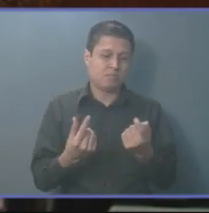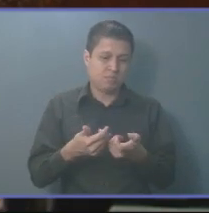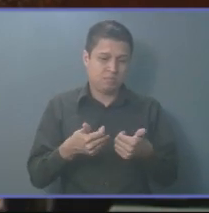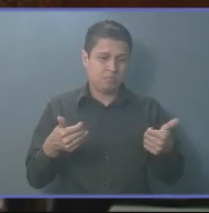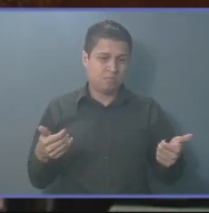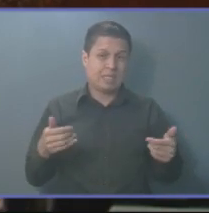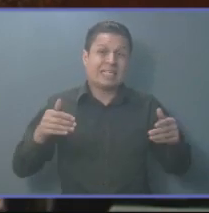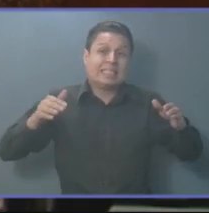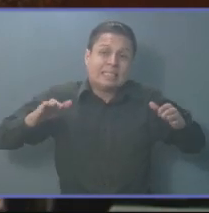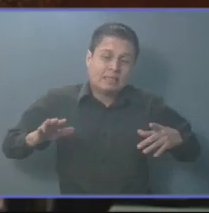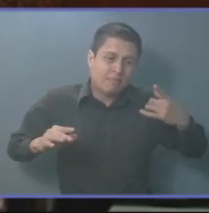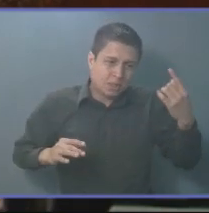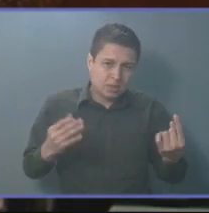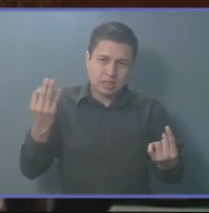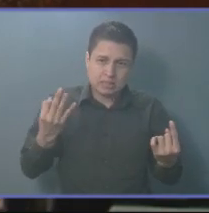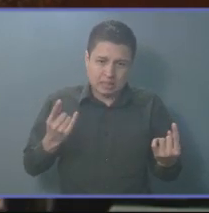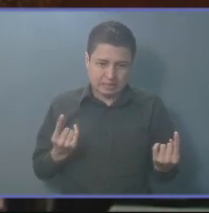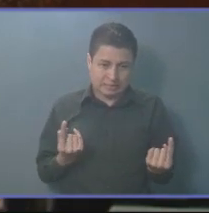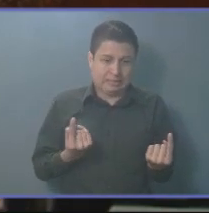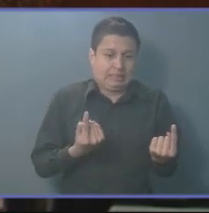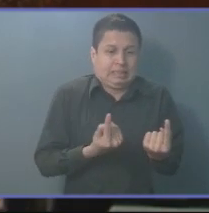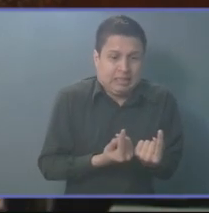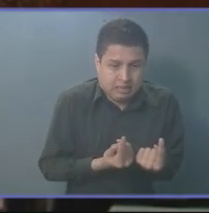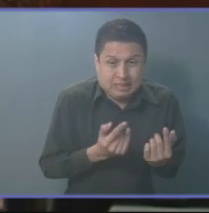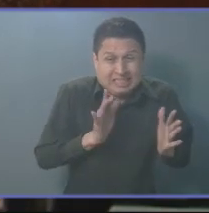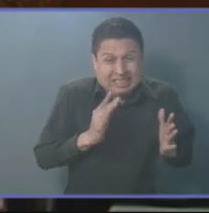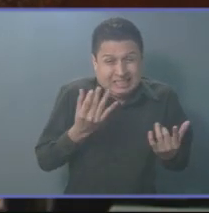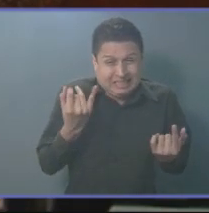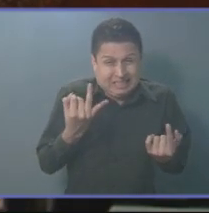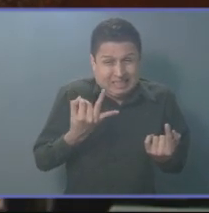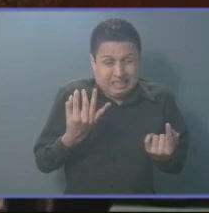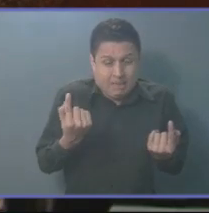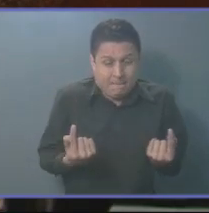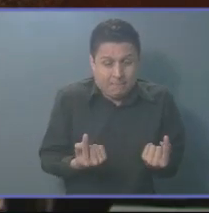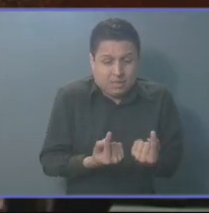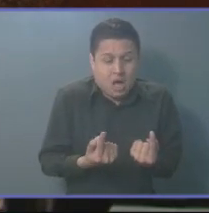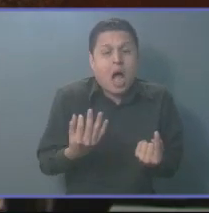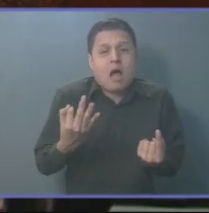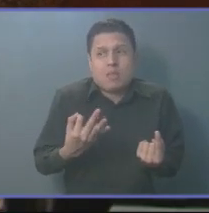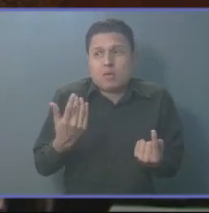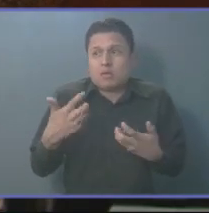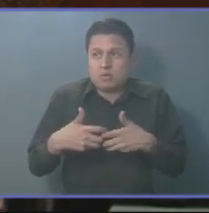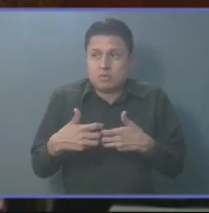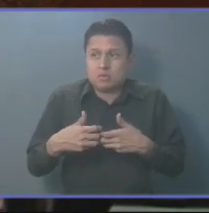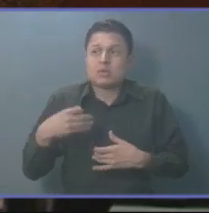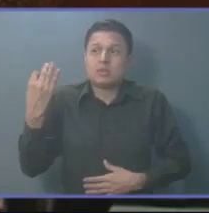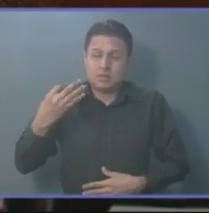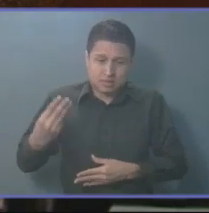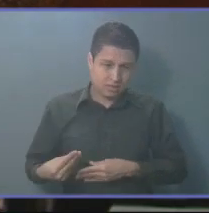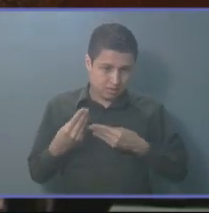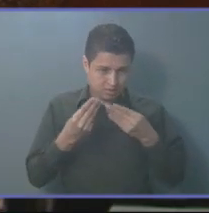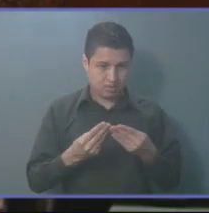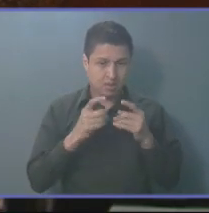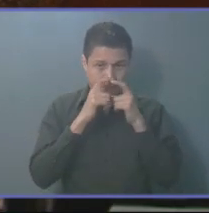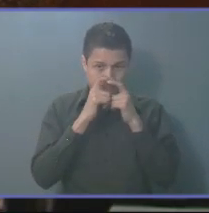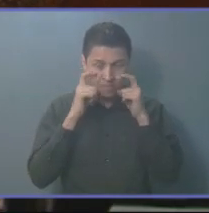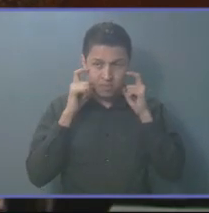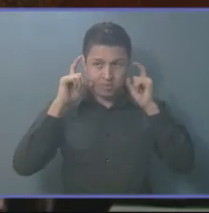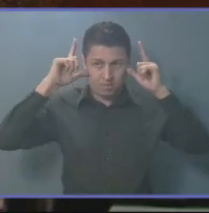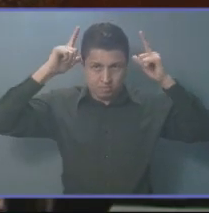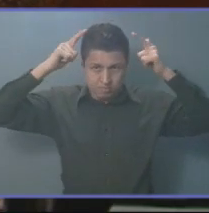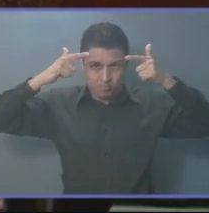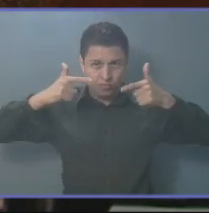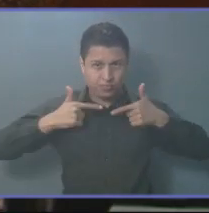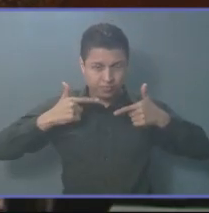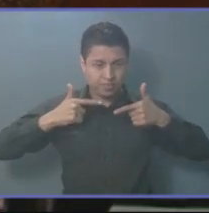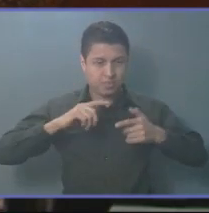social y, en el caso de que la actividad implique cercanía, deberá proveerse, aquí fue el error, deberá proveerse de mascarillas, colocación de